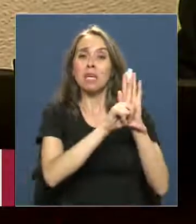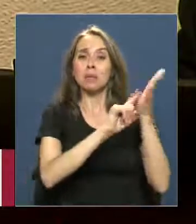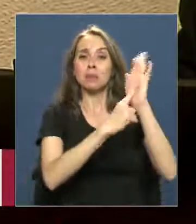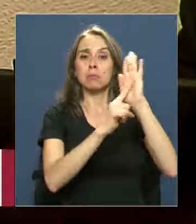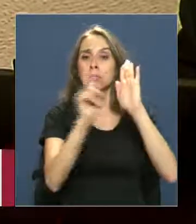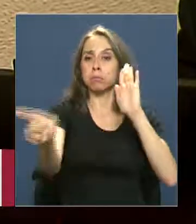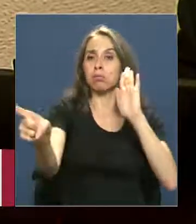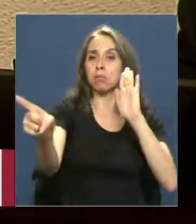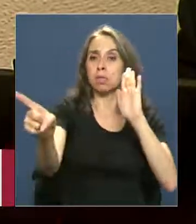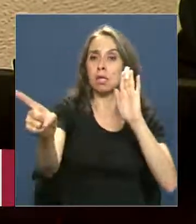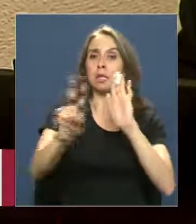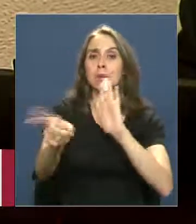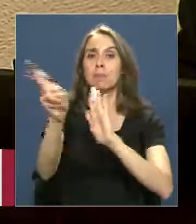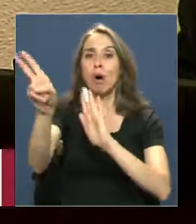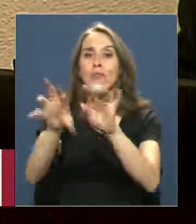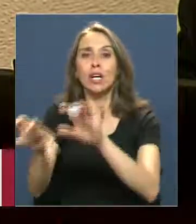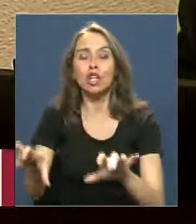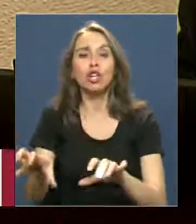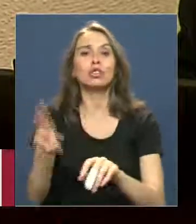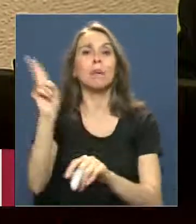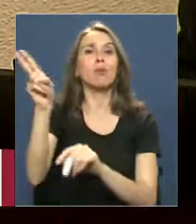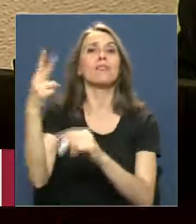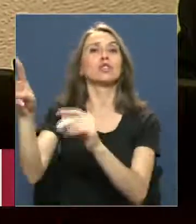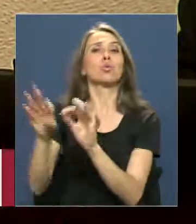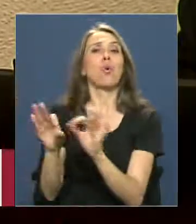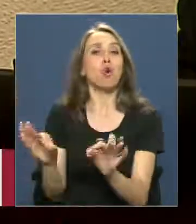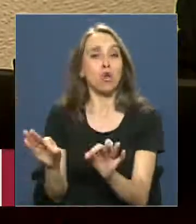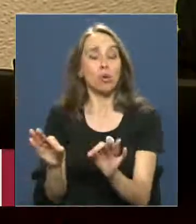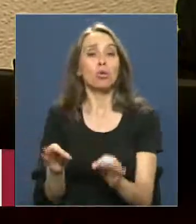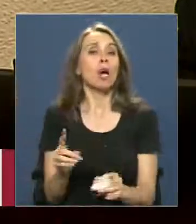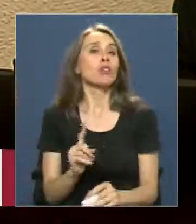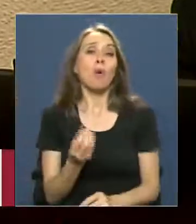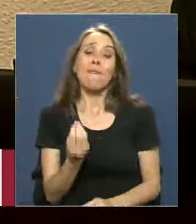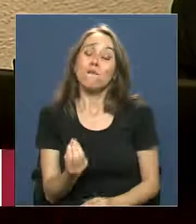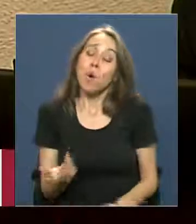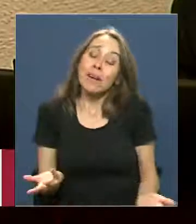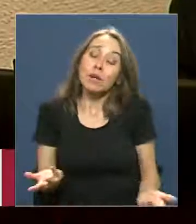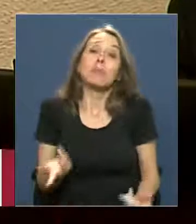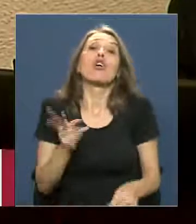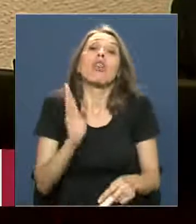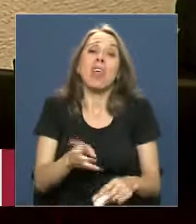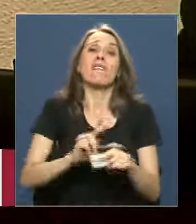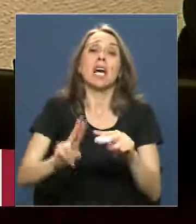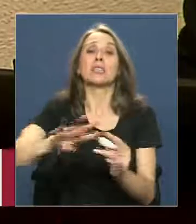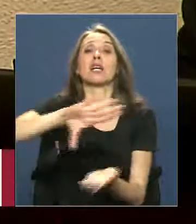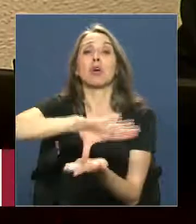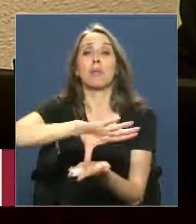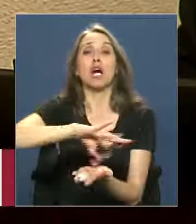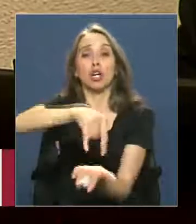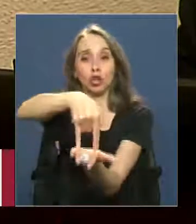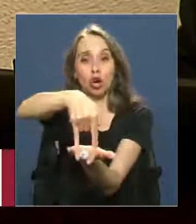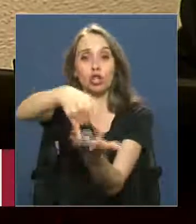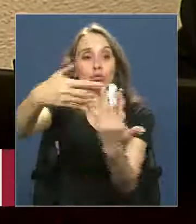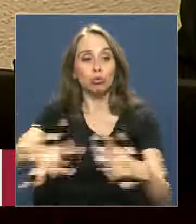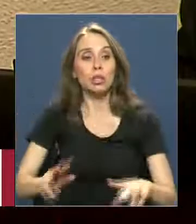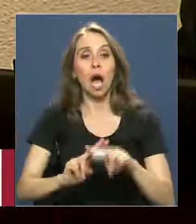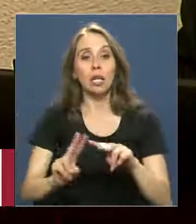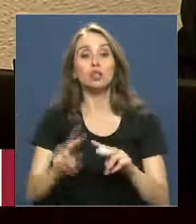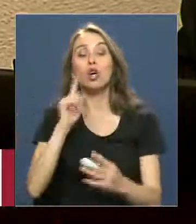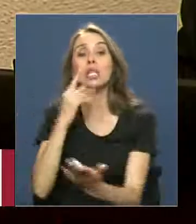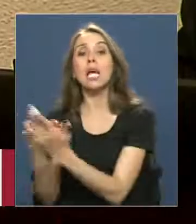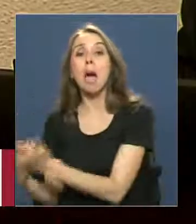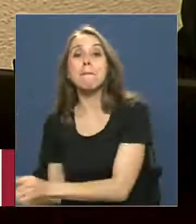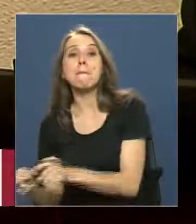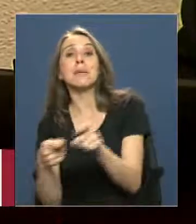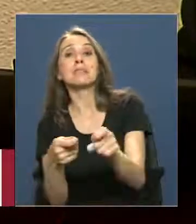conductas. Y eso como país no es bueno, pero hay que hacerlo. Y este Congreso, por supuesto que lo ha hecho, a propuesta de